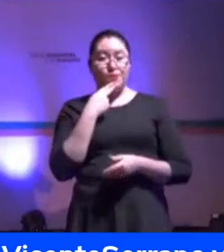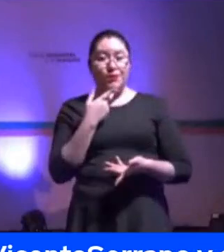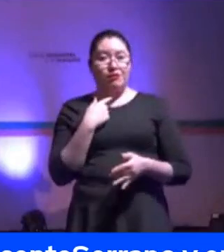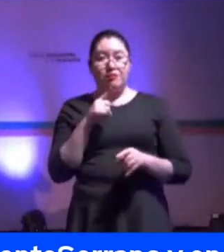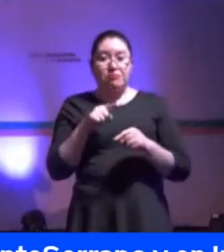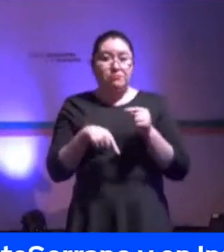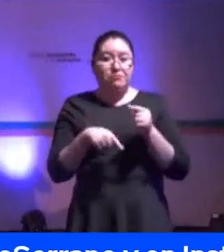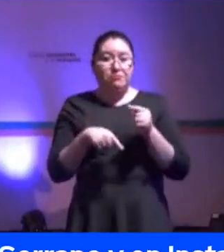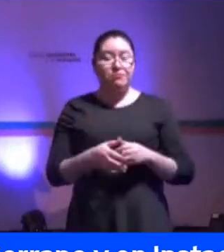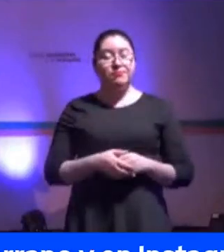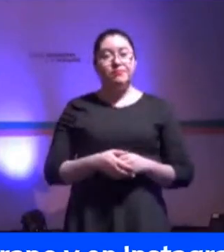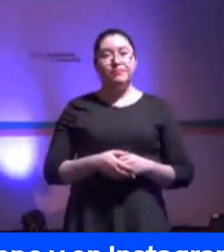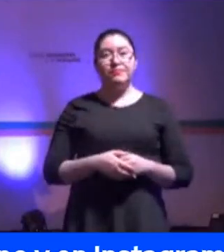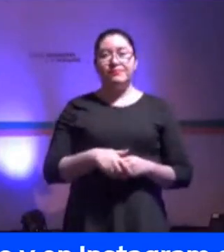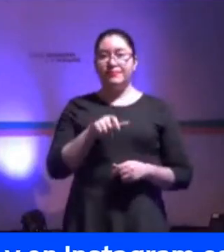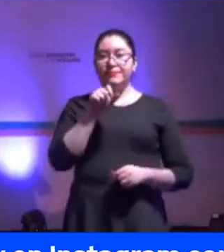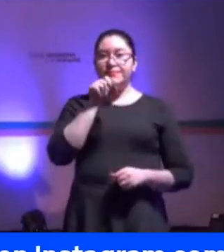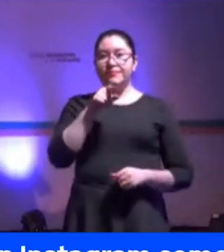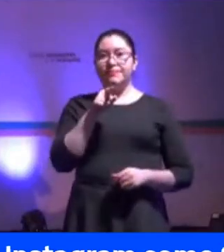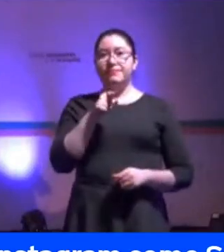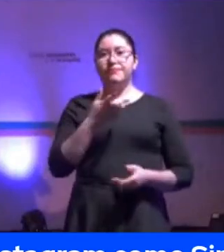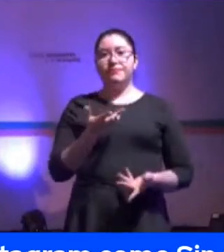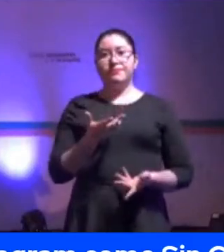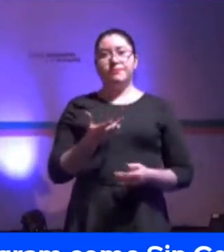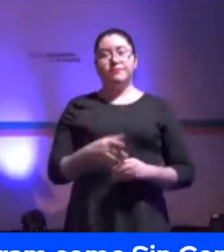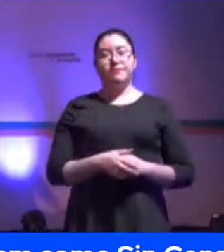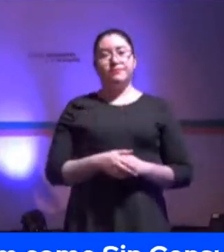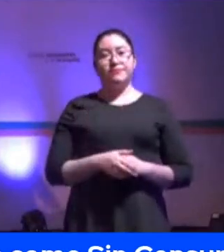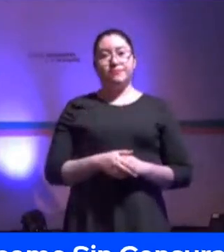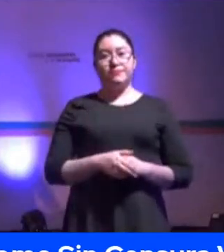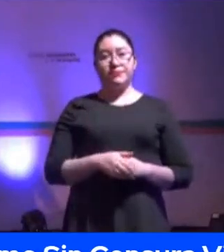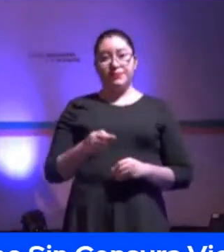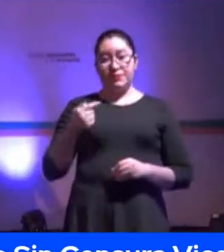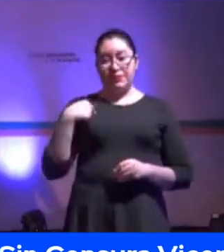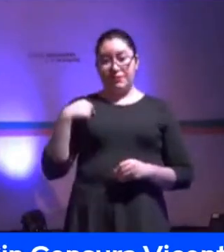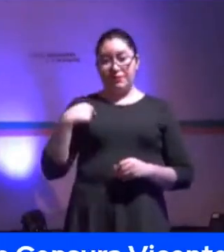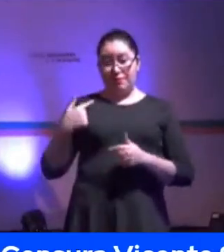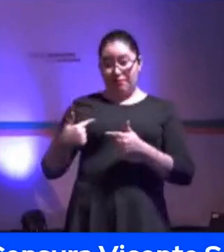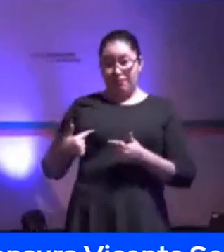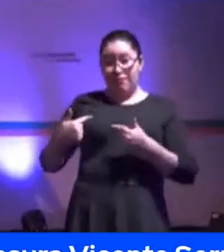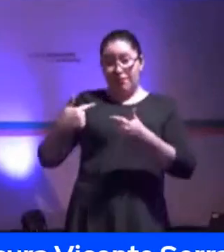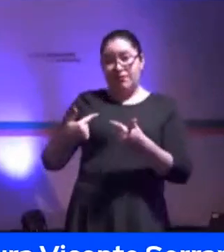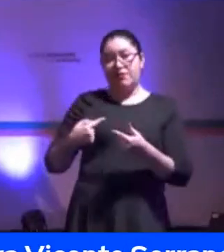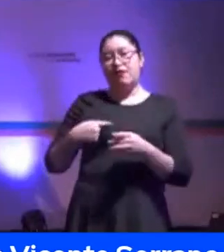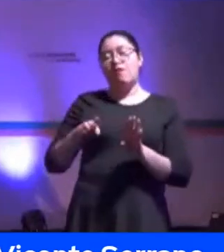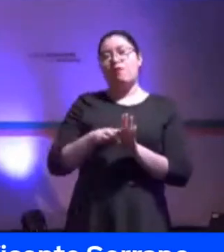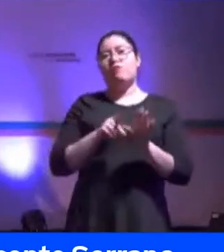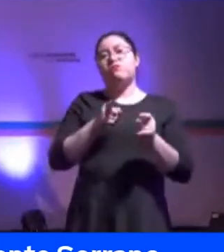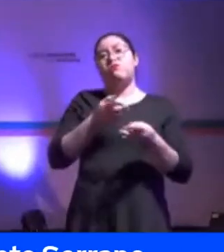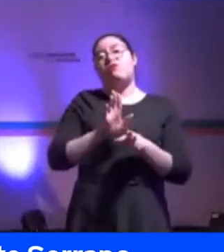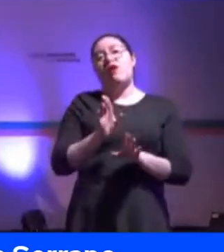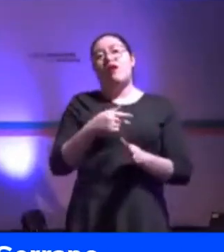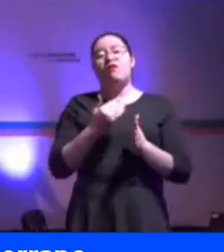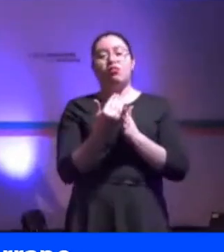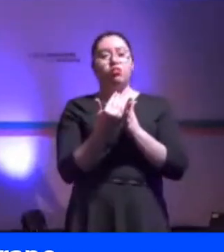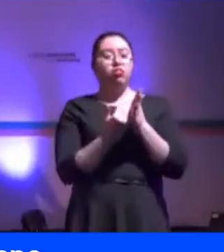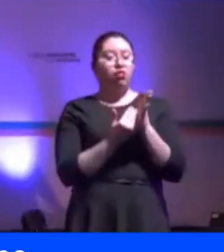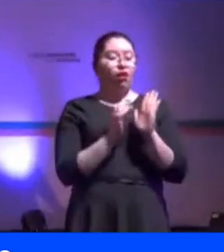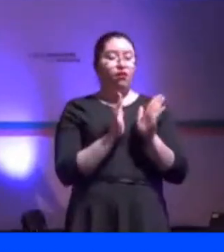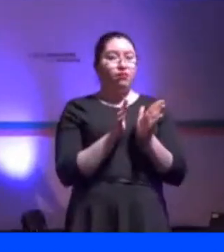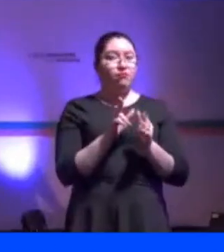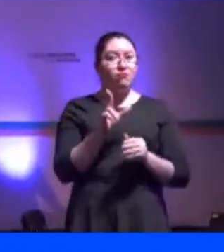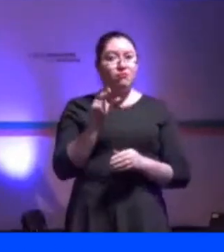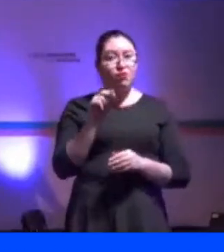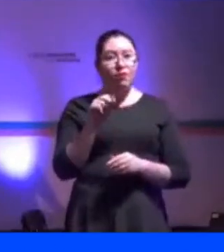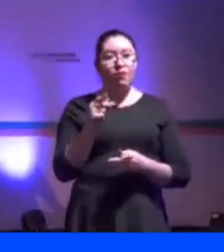Y, curiosamente, no son los de mi generación, que uno diría, bueno, millennials, para abajo. No,